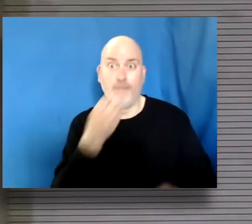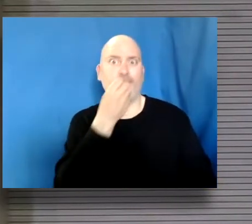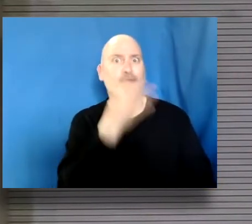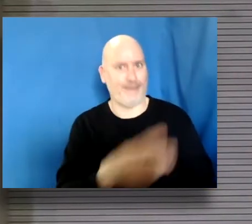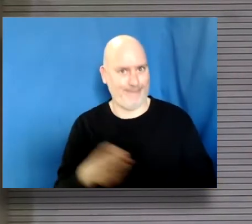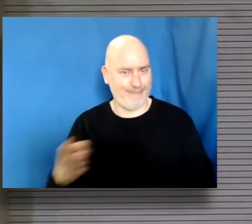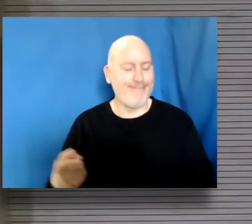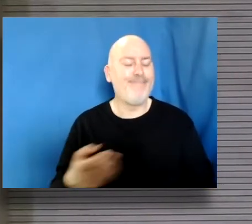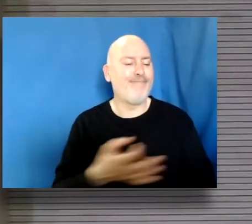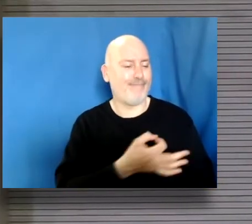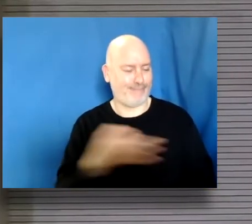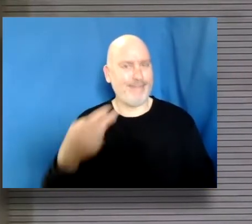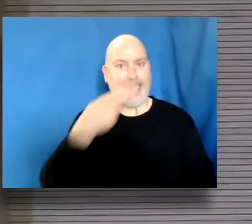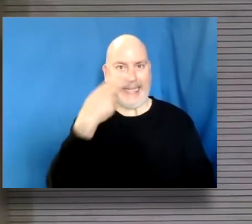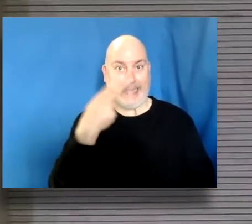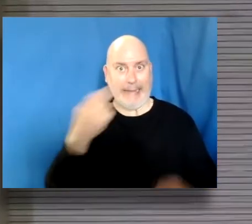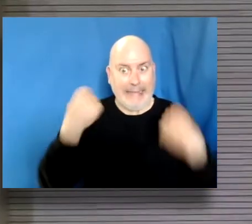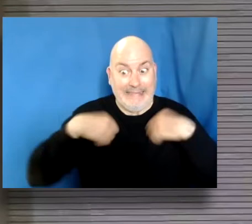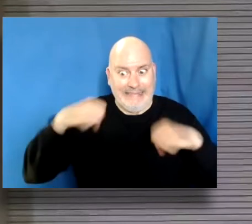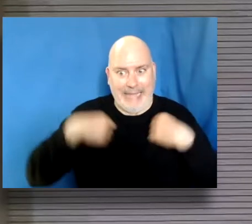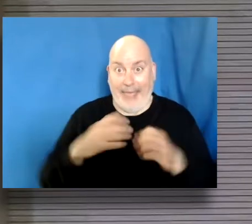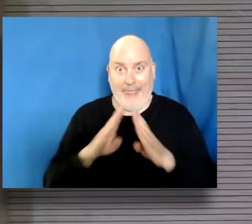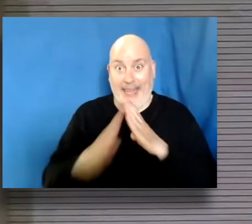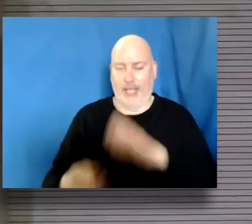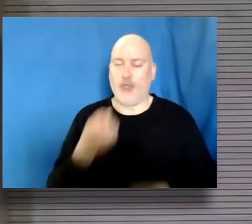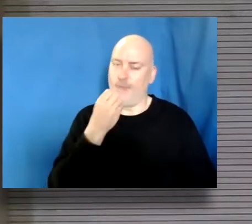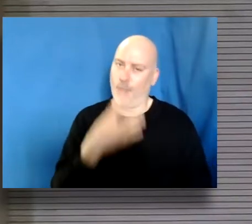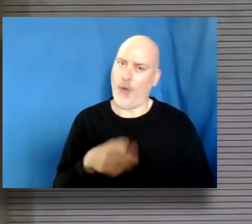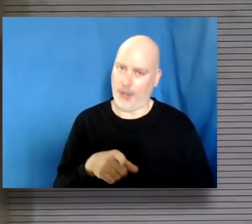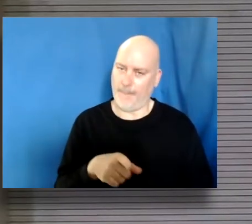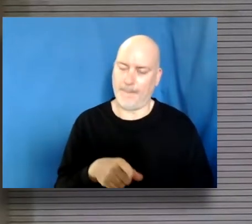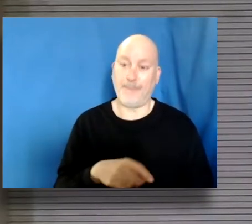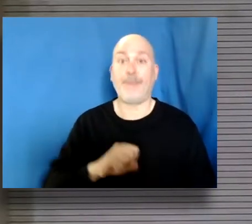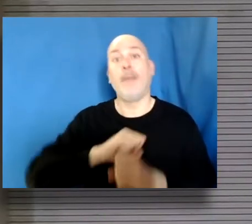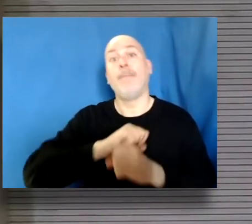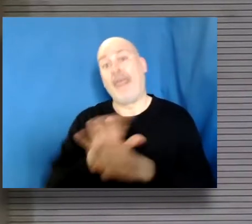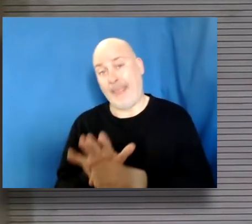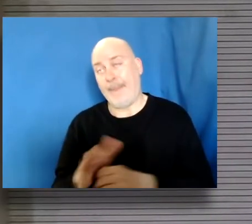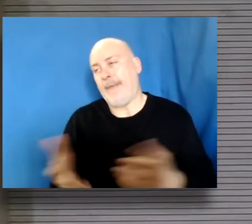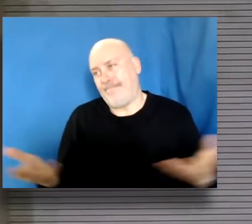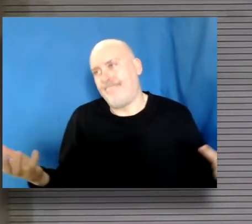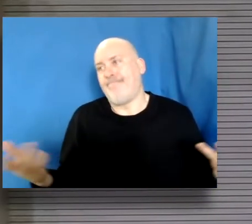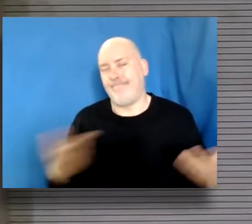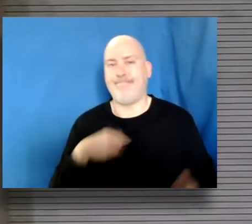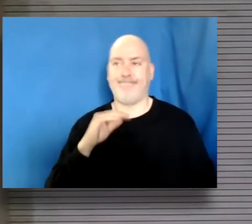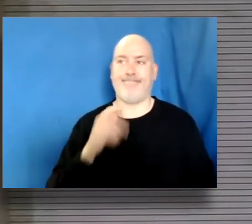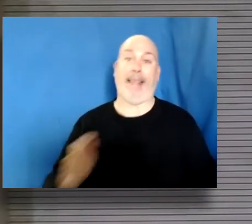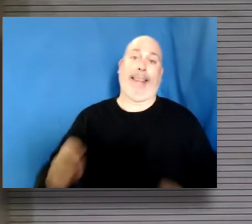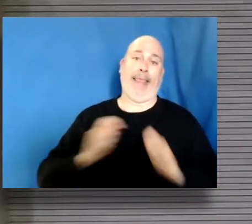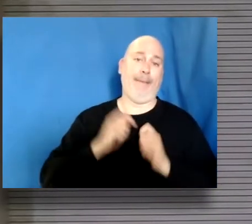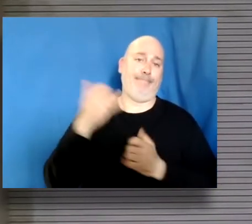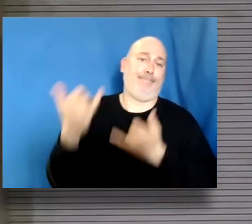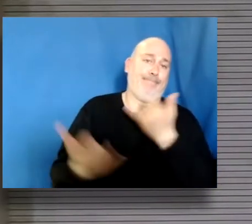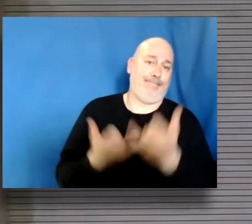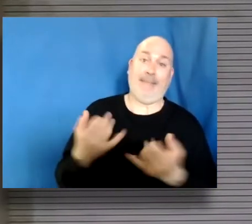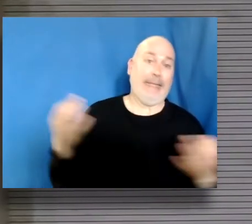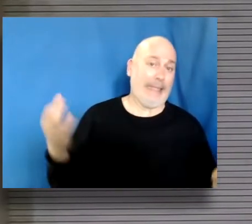agradecido poderlo practicar en vivo, ¿no? Con lo de la pandemia tenemos este hándicap ahora que lo que hacemos